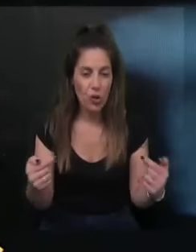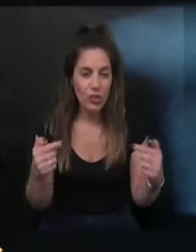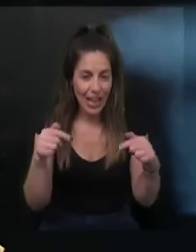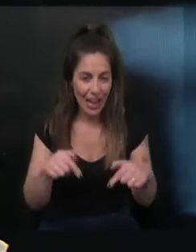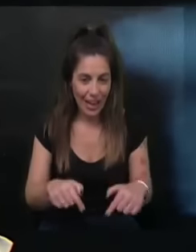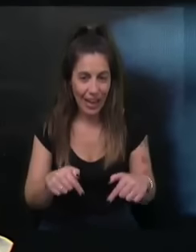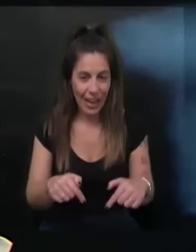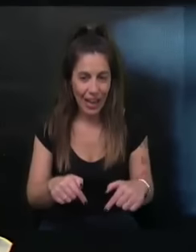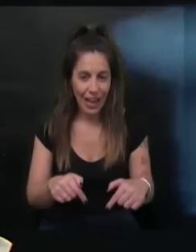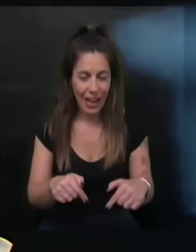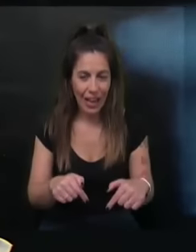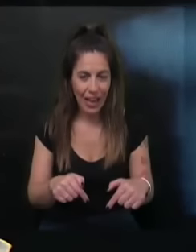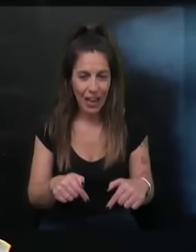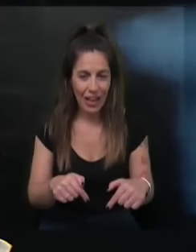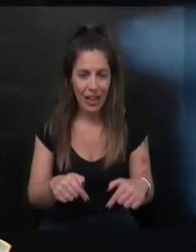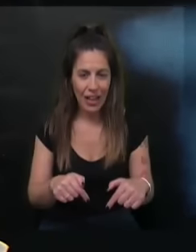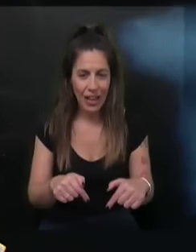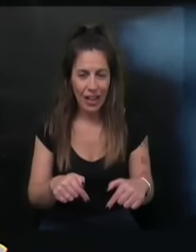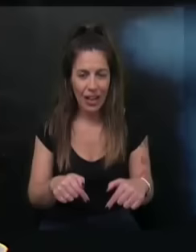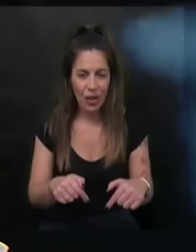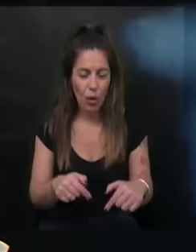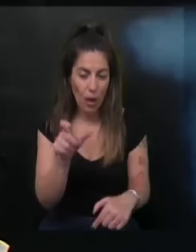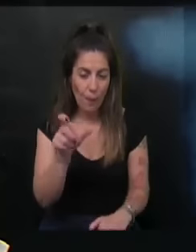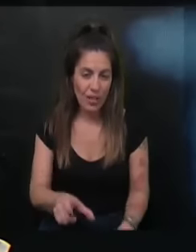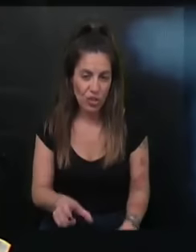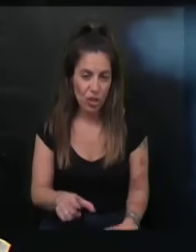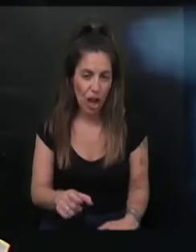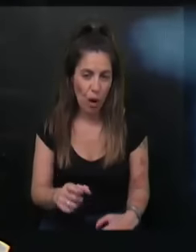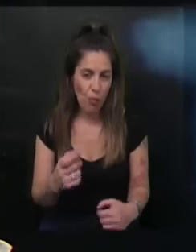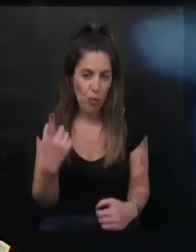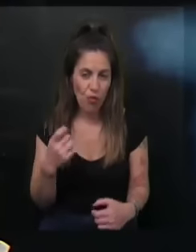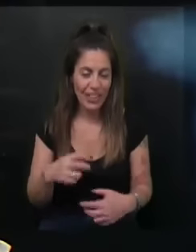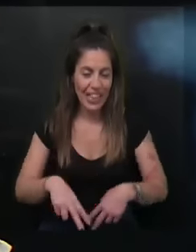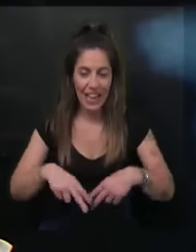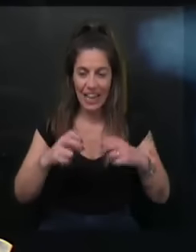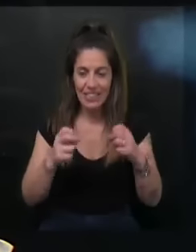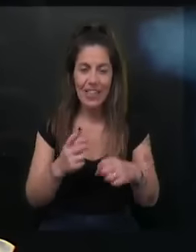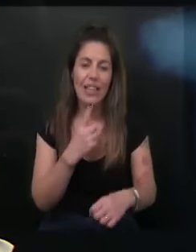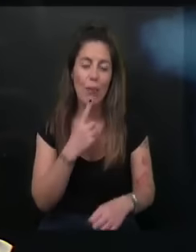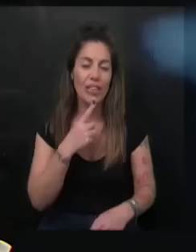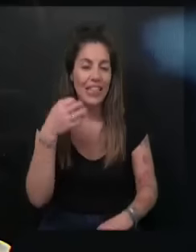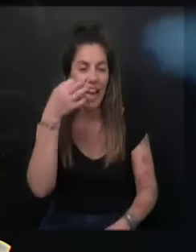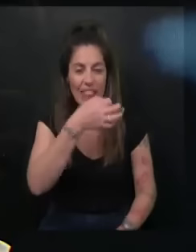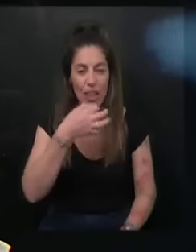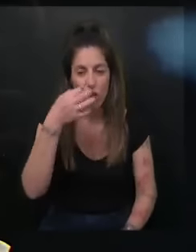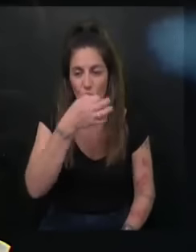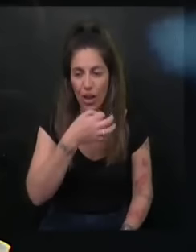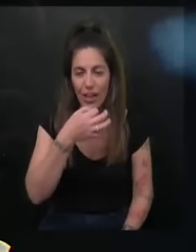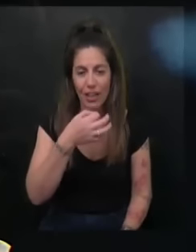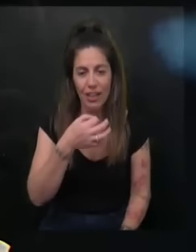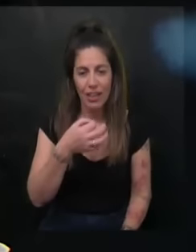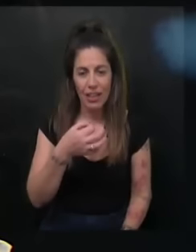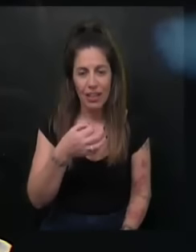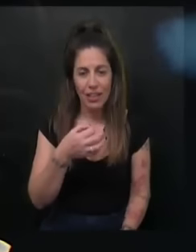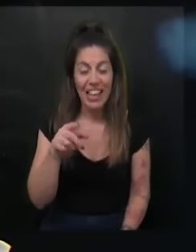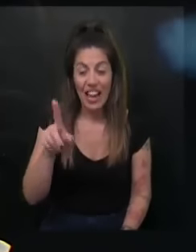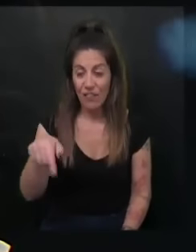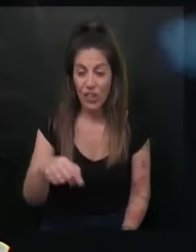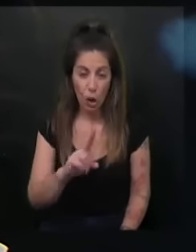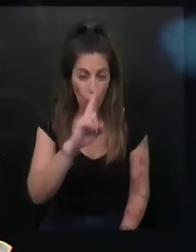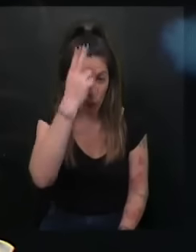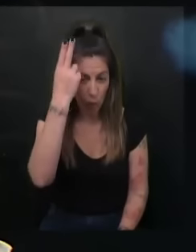con kilmer de rand un tipo muy sólido en el análisis de las políticas de drogas él vino a